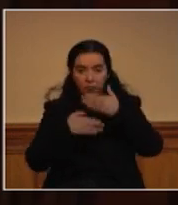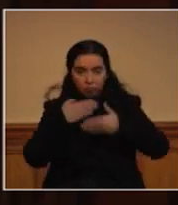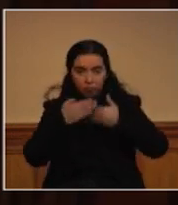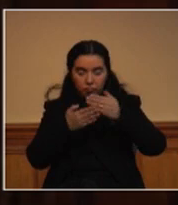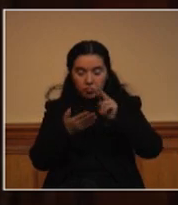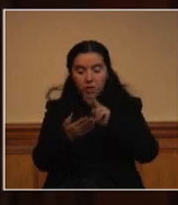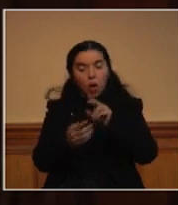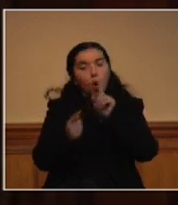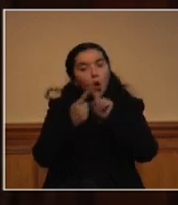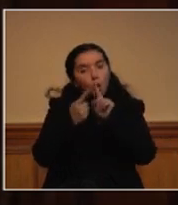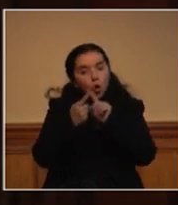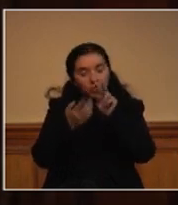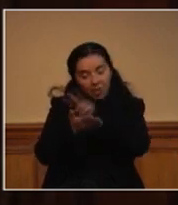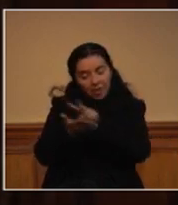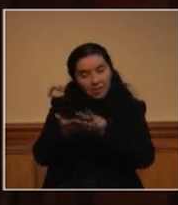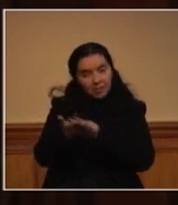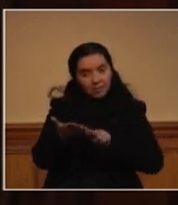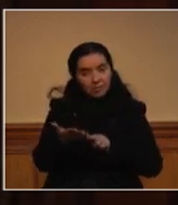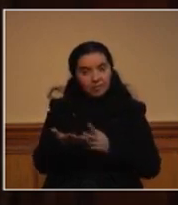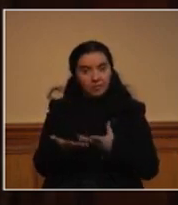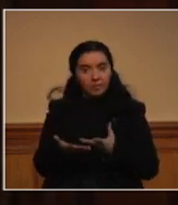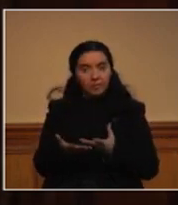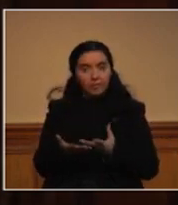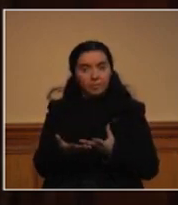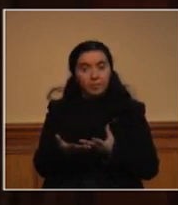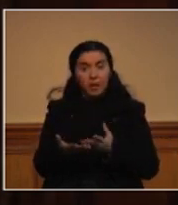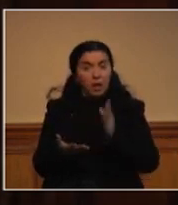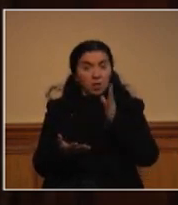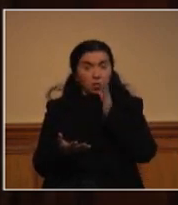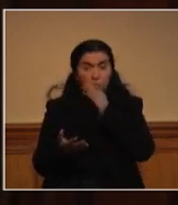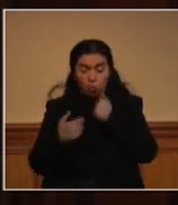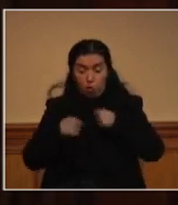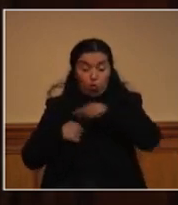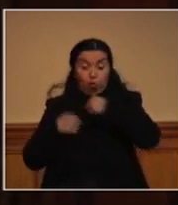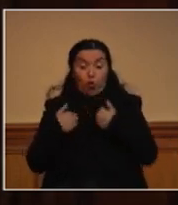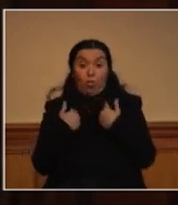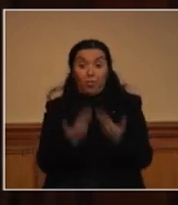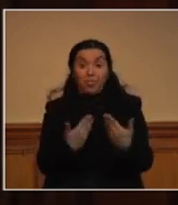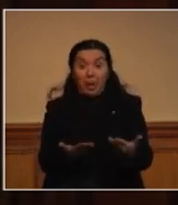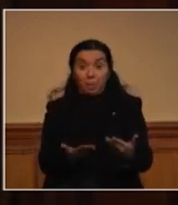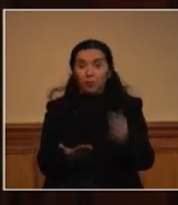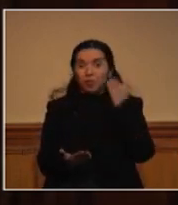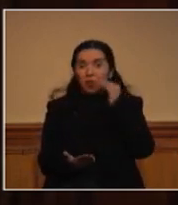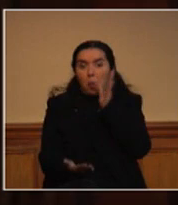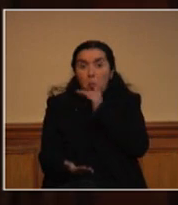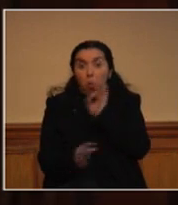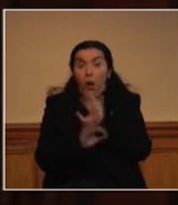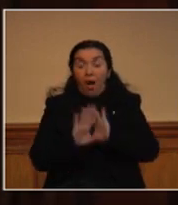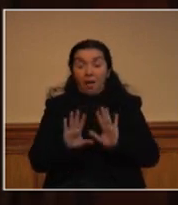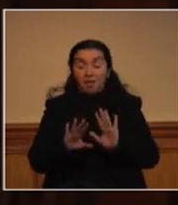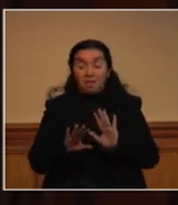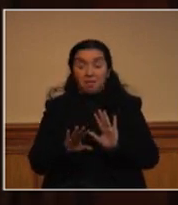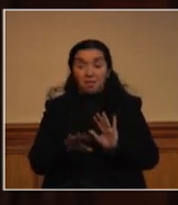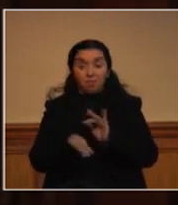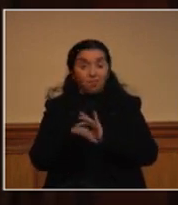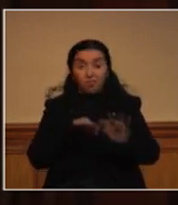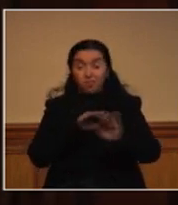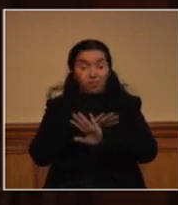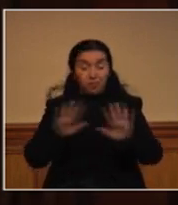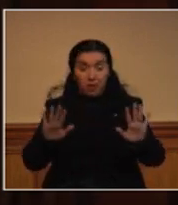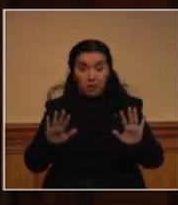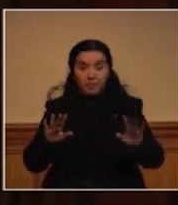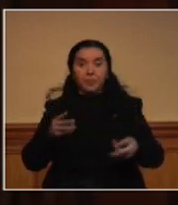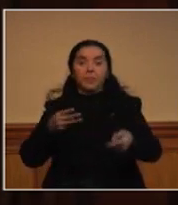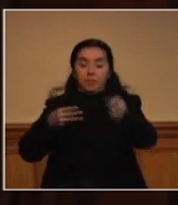de contacto con lo escrito, que si no la facilitamos, los niños no la tienen, los niños se la pierden. Y el